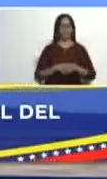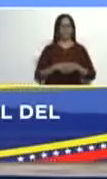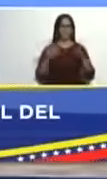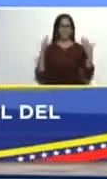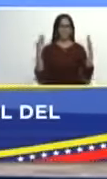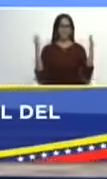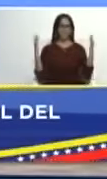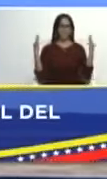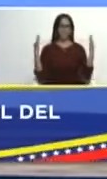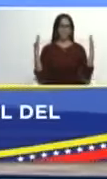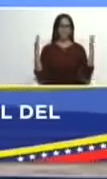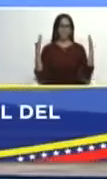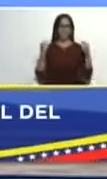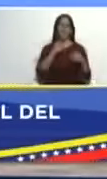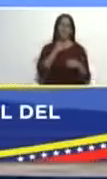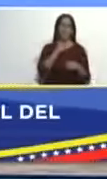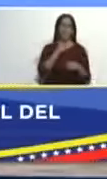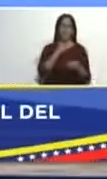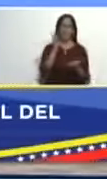¿Les gustaría ir a Canaima?